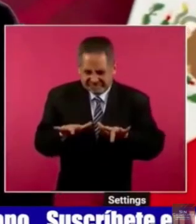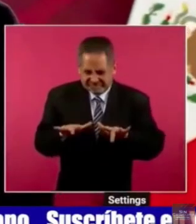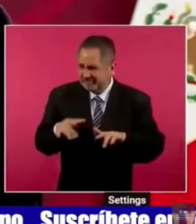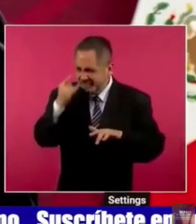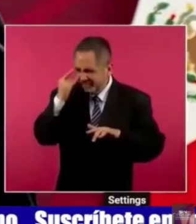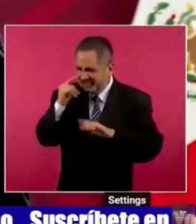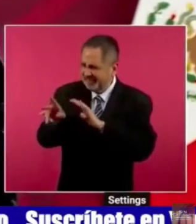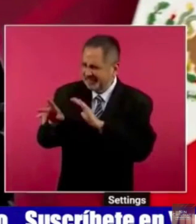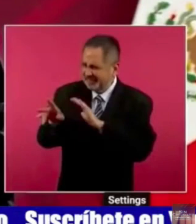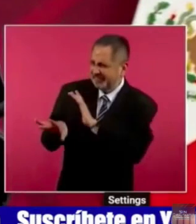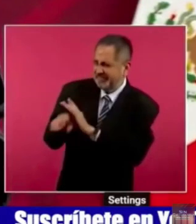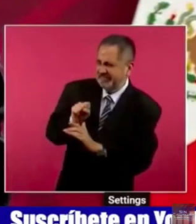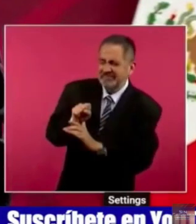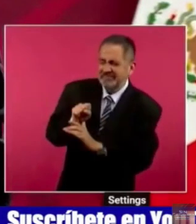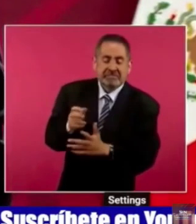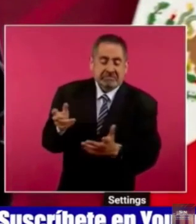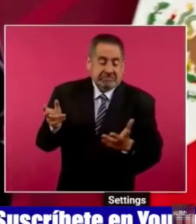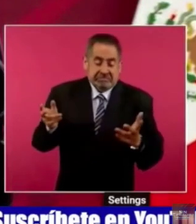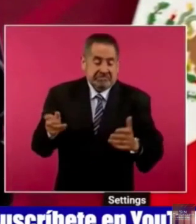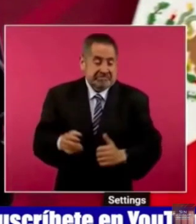hackeadores,